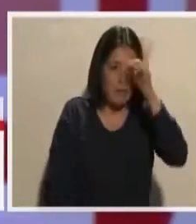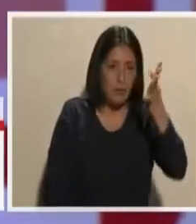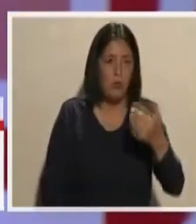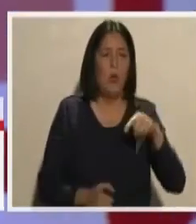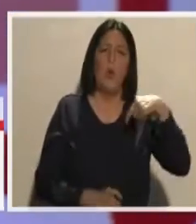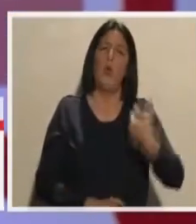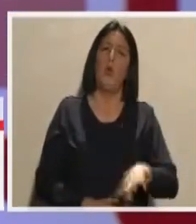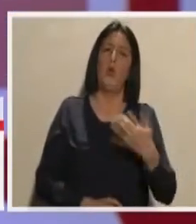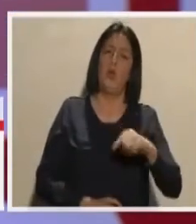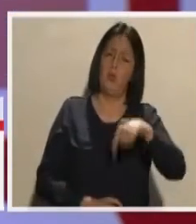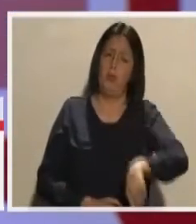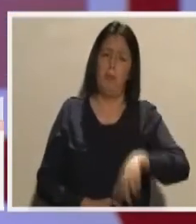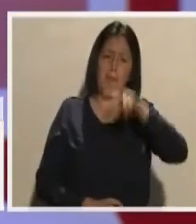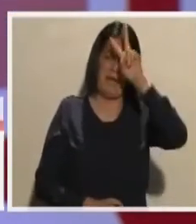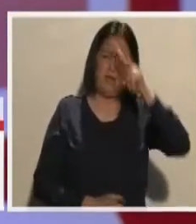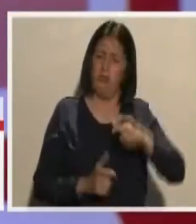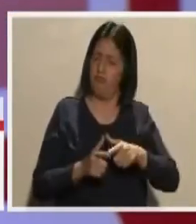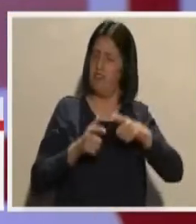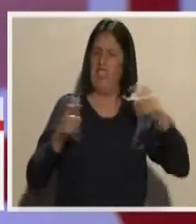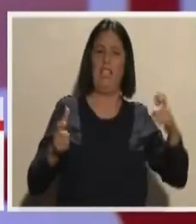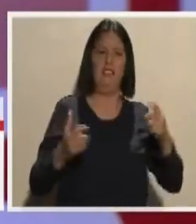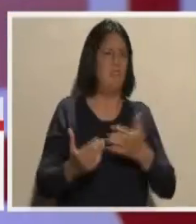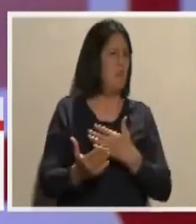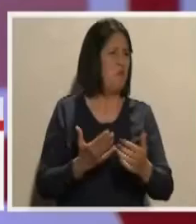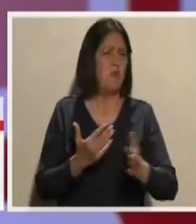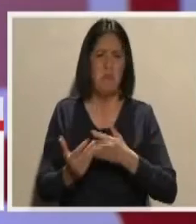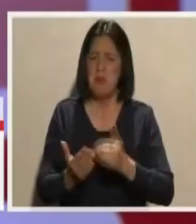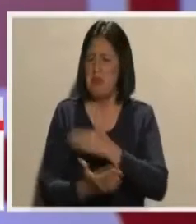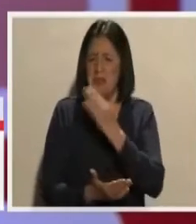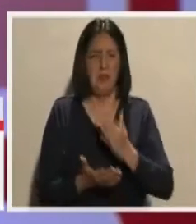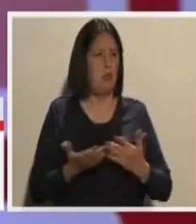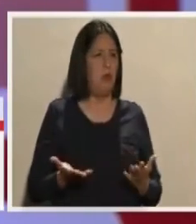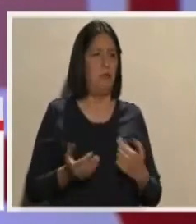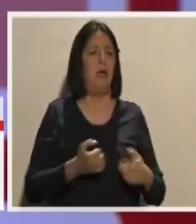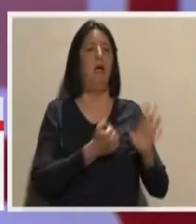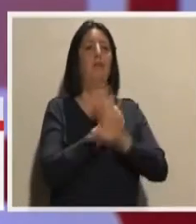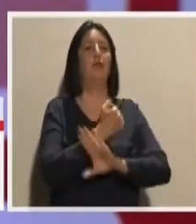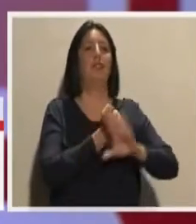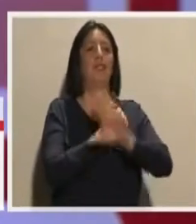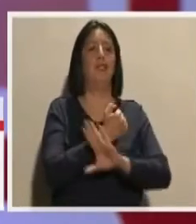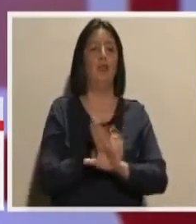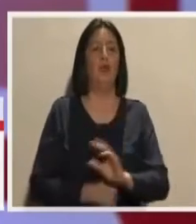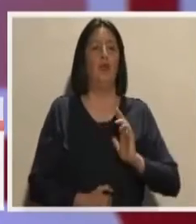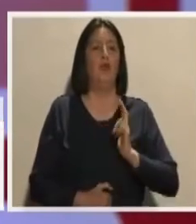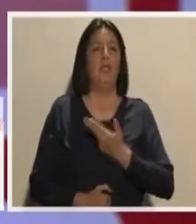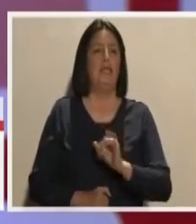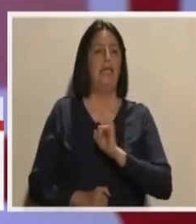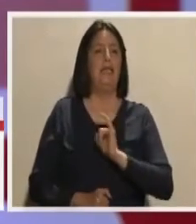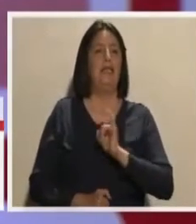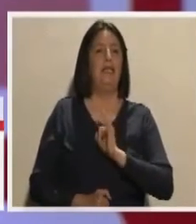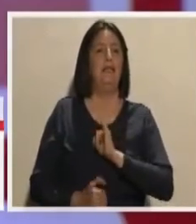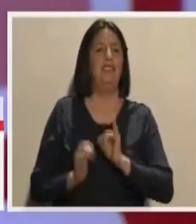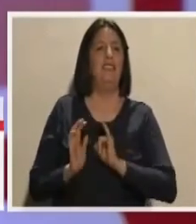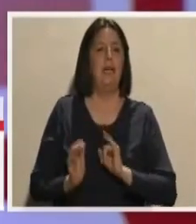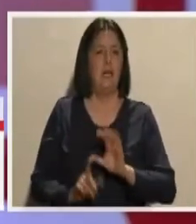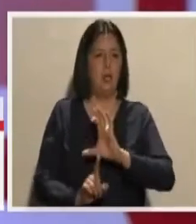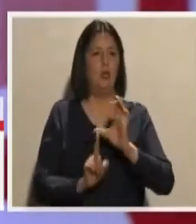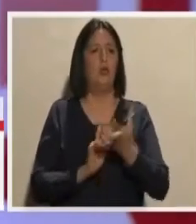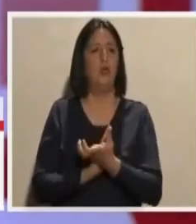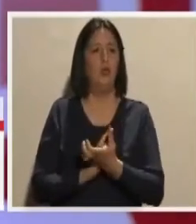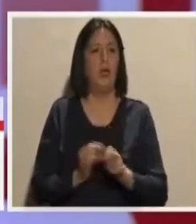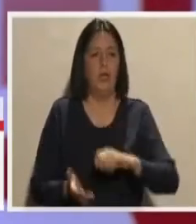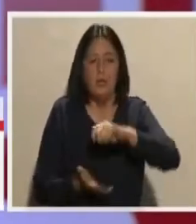gran país que, a pesar de la adversidad, ha protegido nuestra identidad, nuestra cultura, nuestra